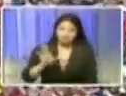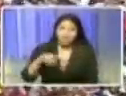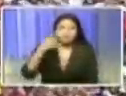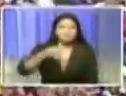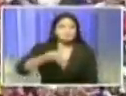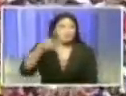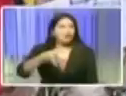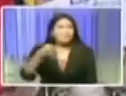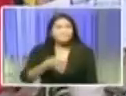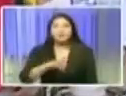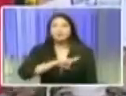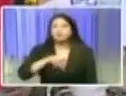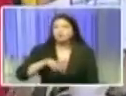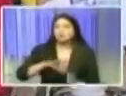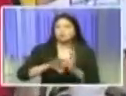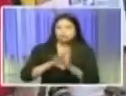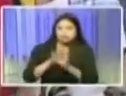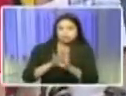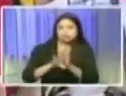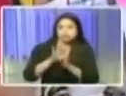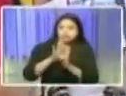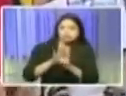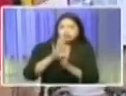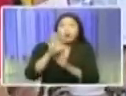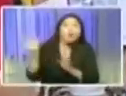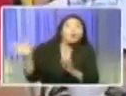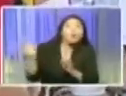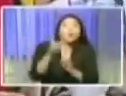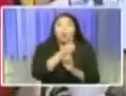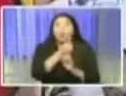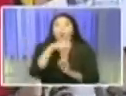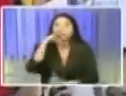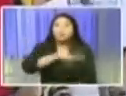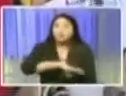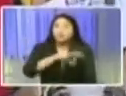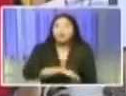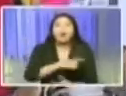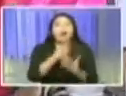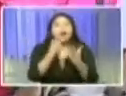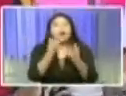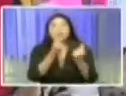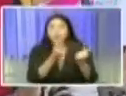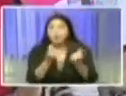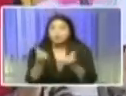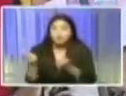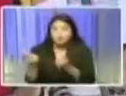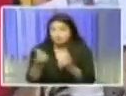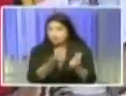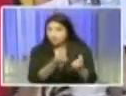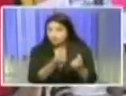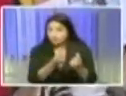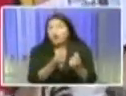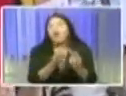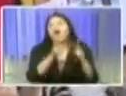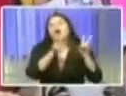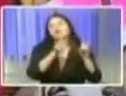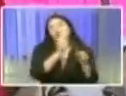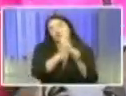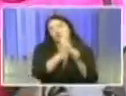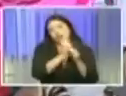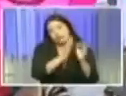Siempre que uno escala un logro histórico, social, económico, vienen las nuevas